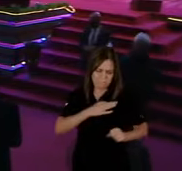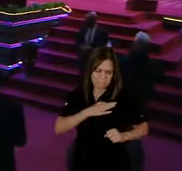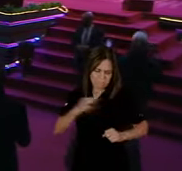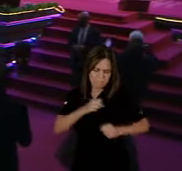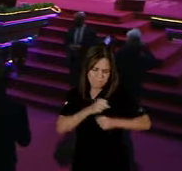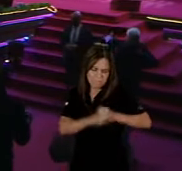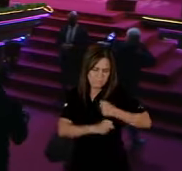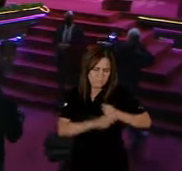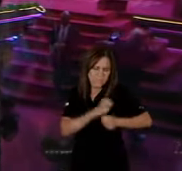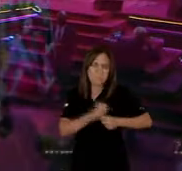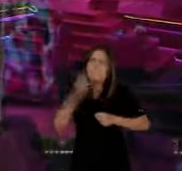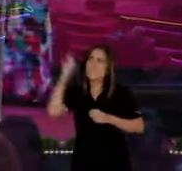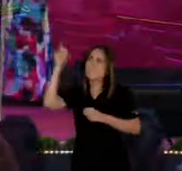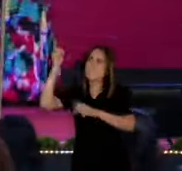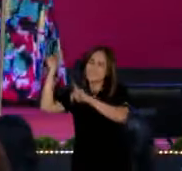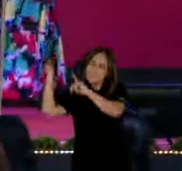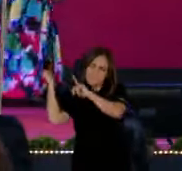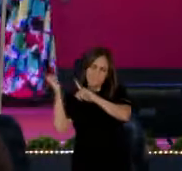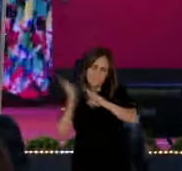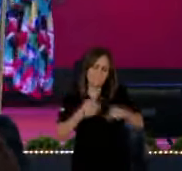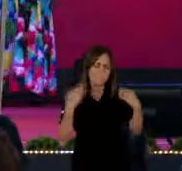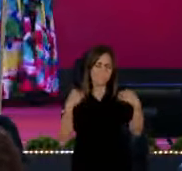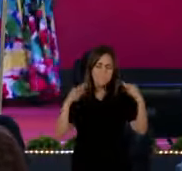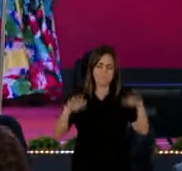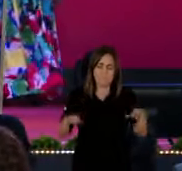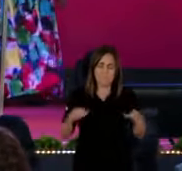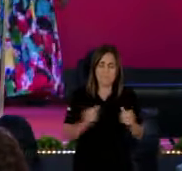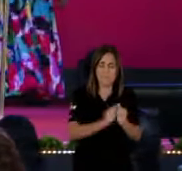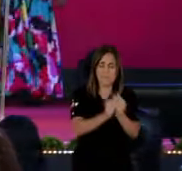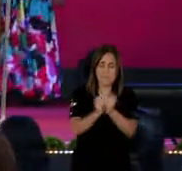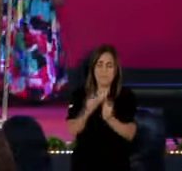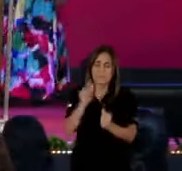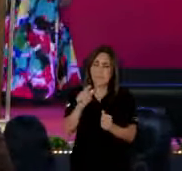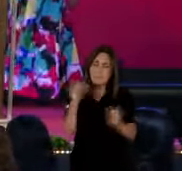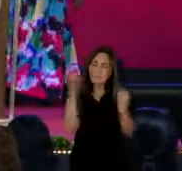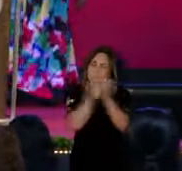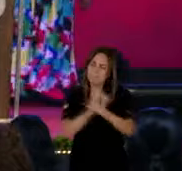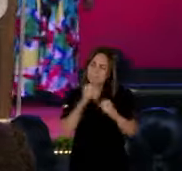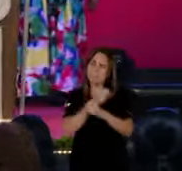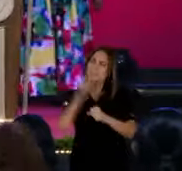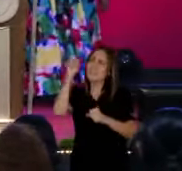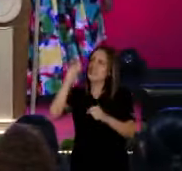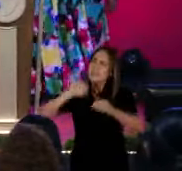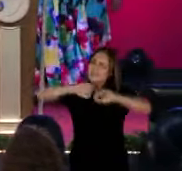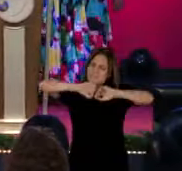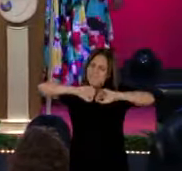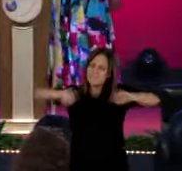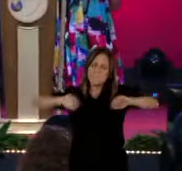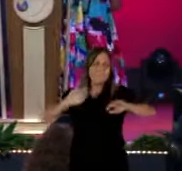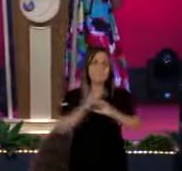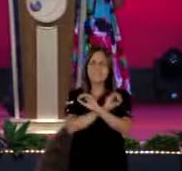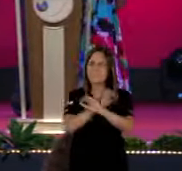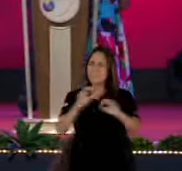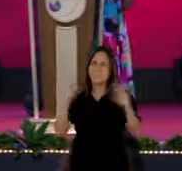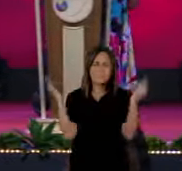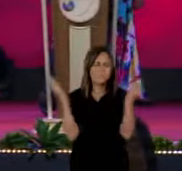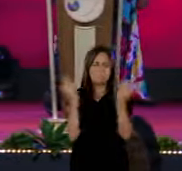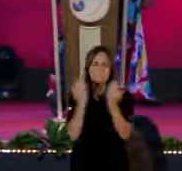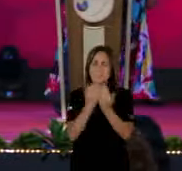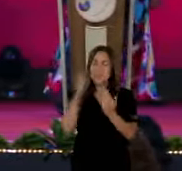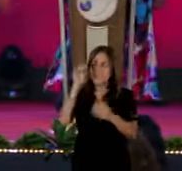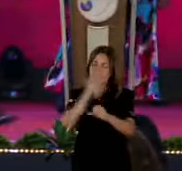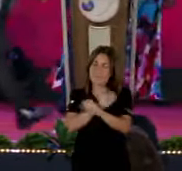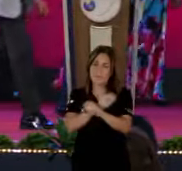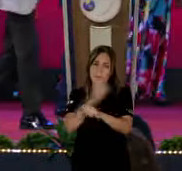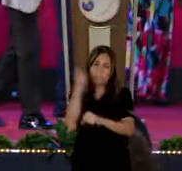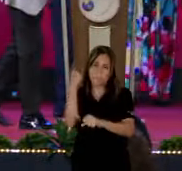sus ángeles contigo a luchar. Él abre puertas, nadie puede cerrar. Él trabaja